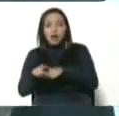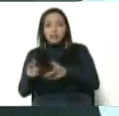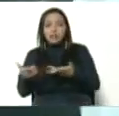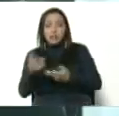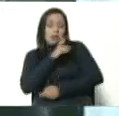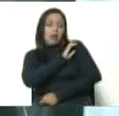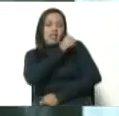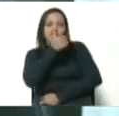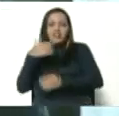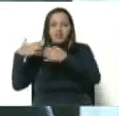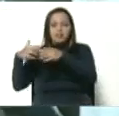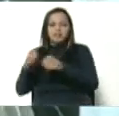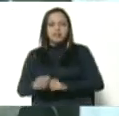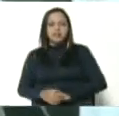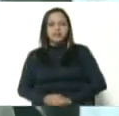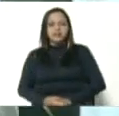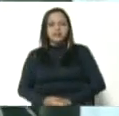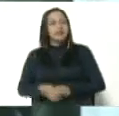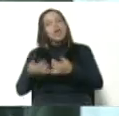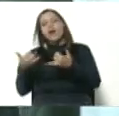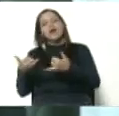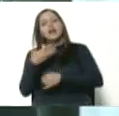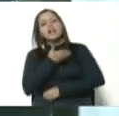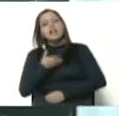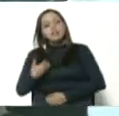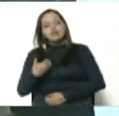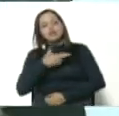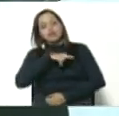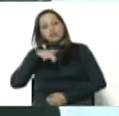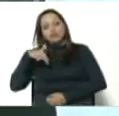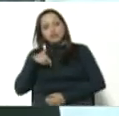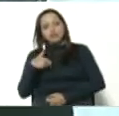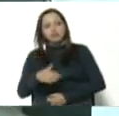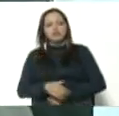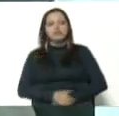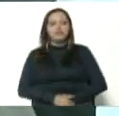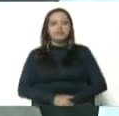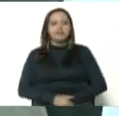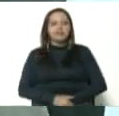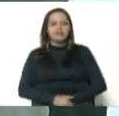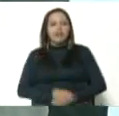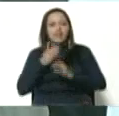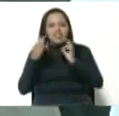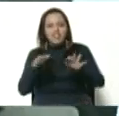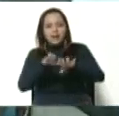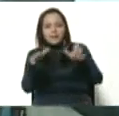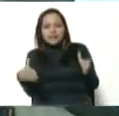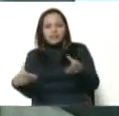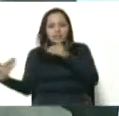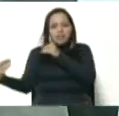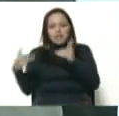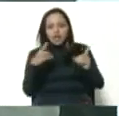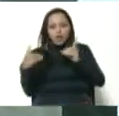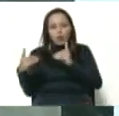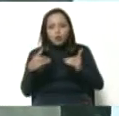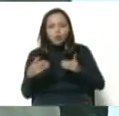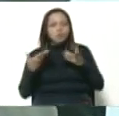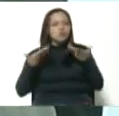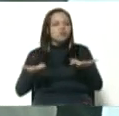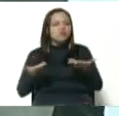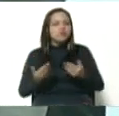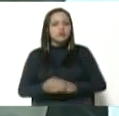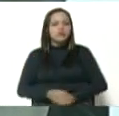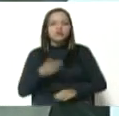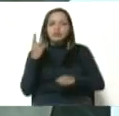obviamente. Bueno, compatriotas, queremos nosotros que una verdadera mesa de diálogo debe